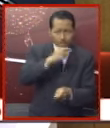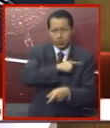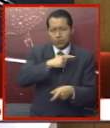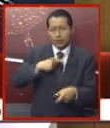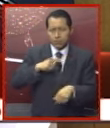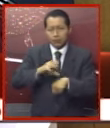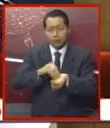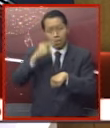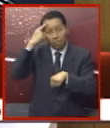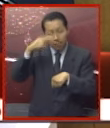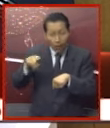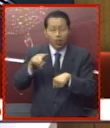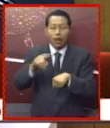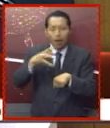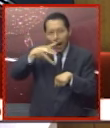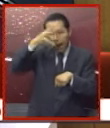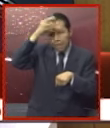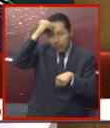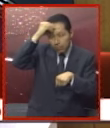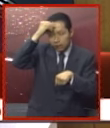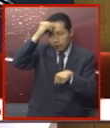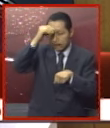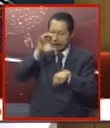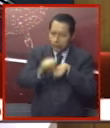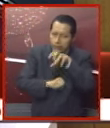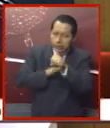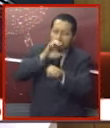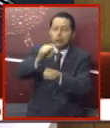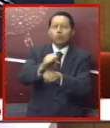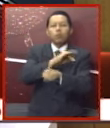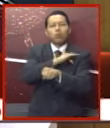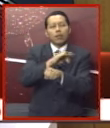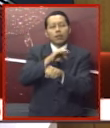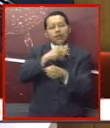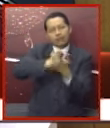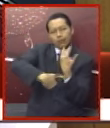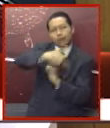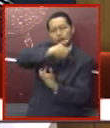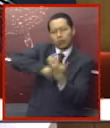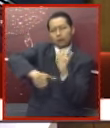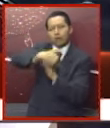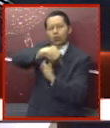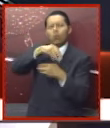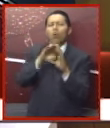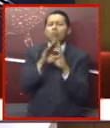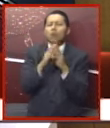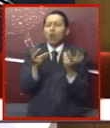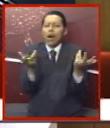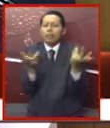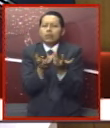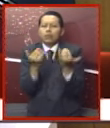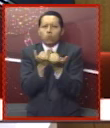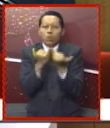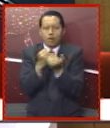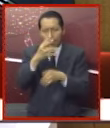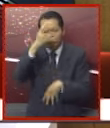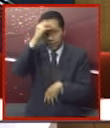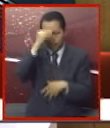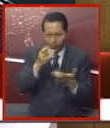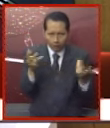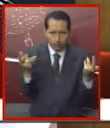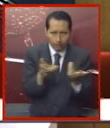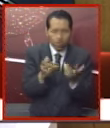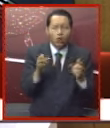permitan aprender a aprender, aprender a convivir, aprender a hacer y aprender a ser,